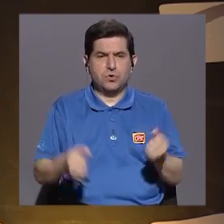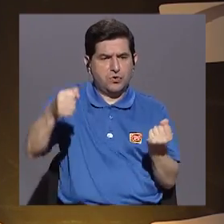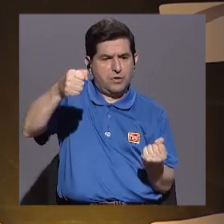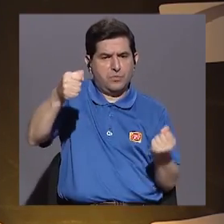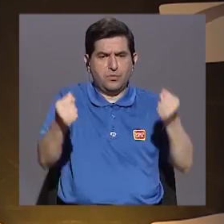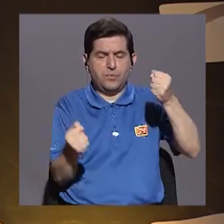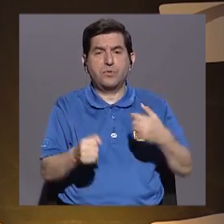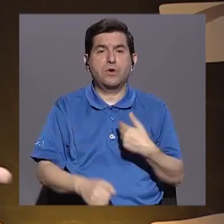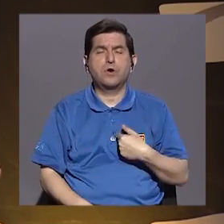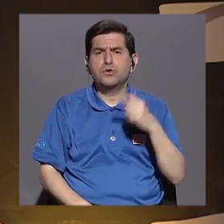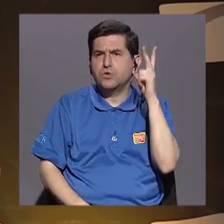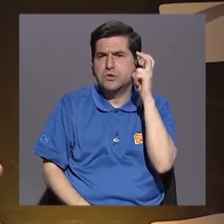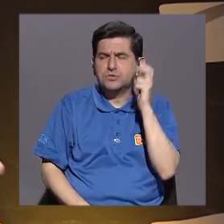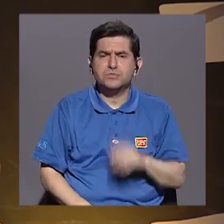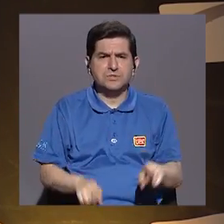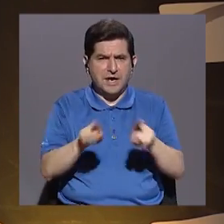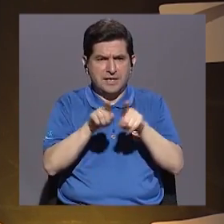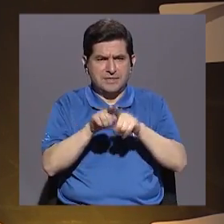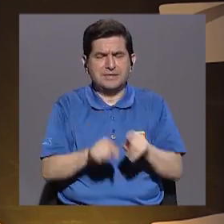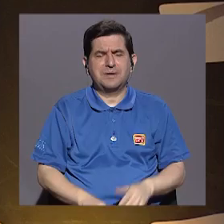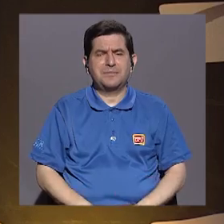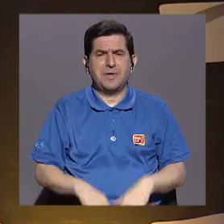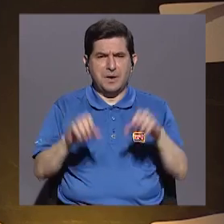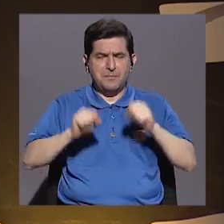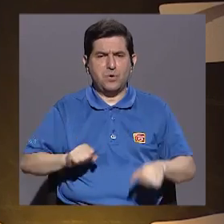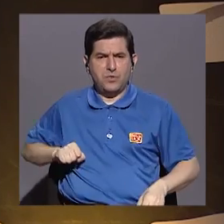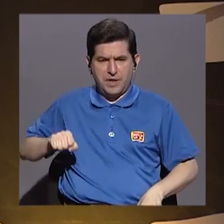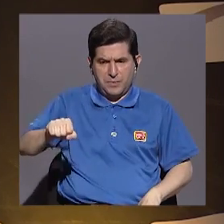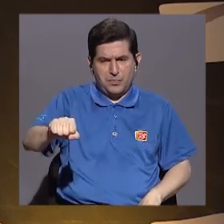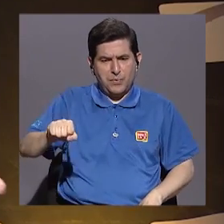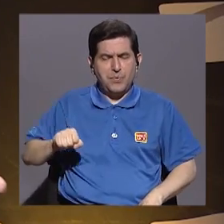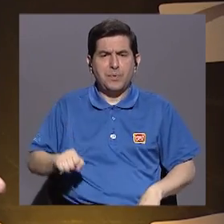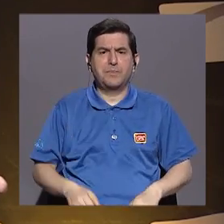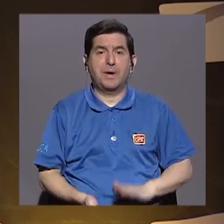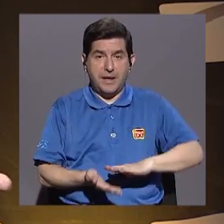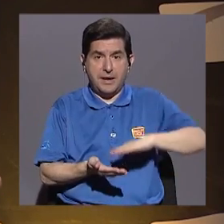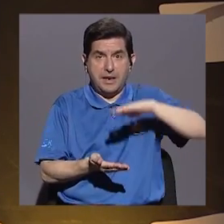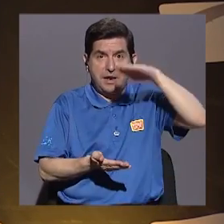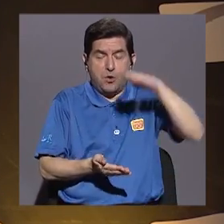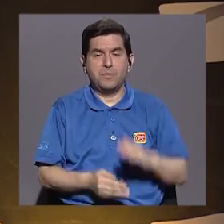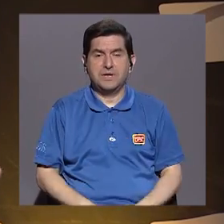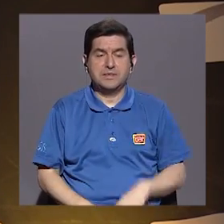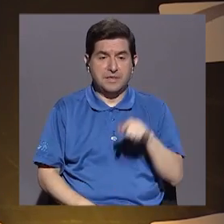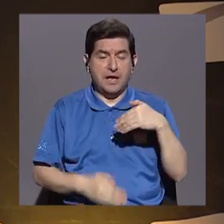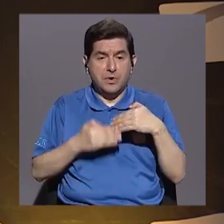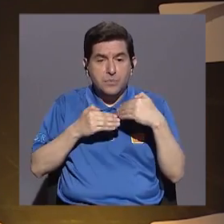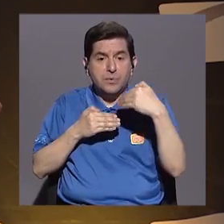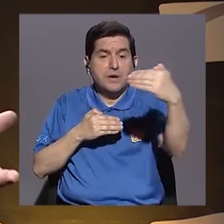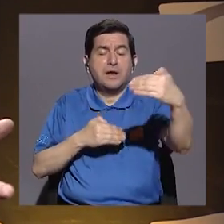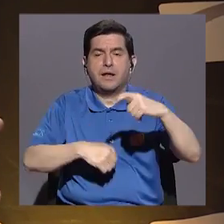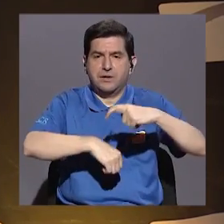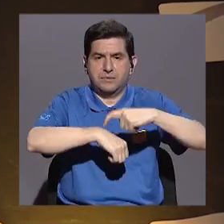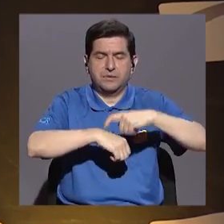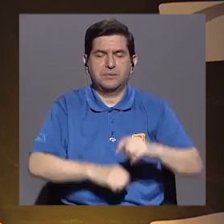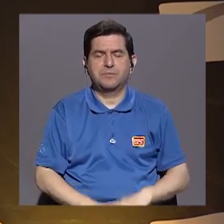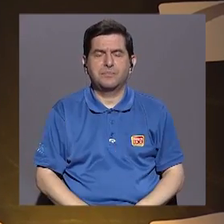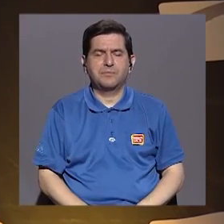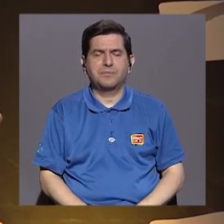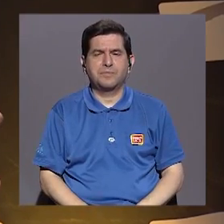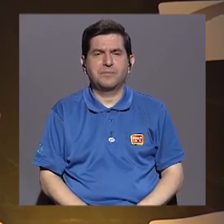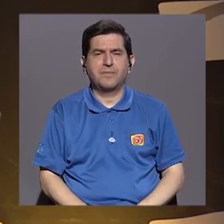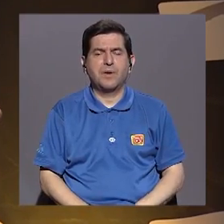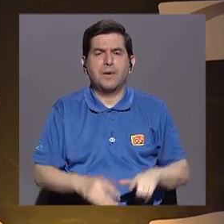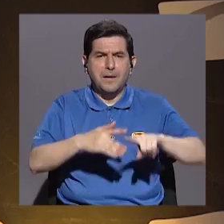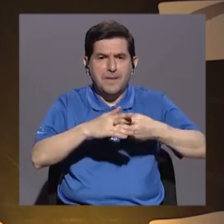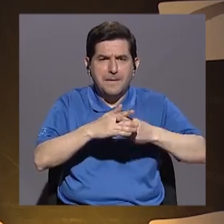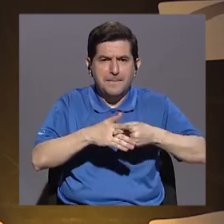que se le va a poner caja de cambios para que aumente la autonomía del vehículo esté bueno desde el punto de vista